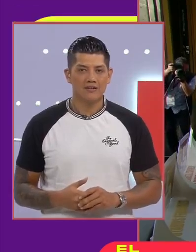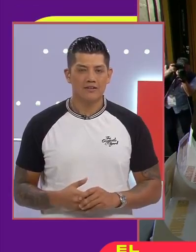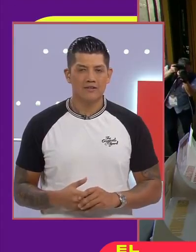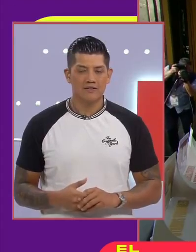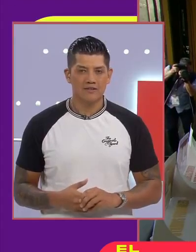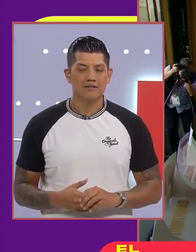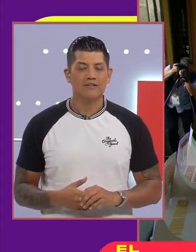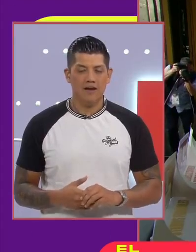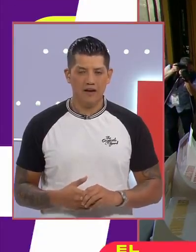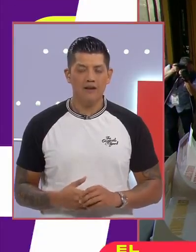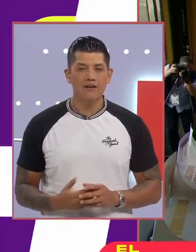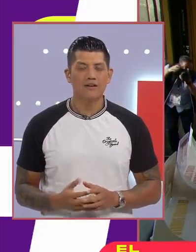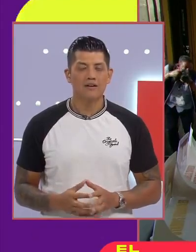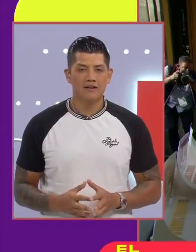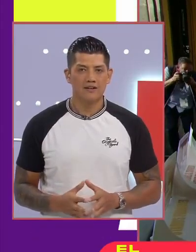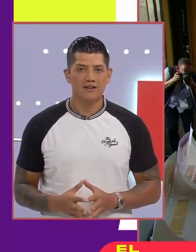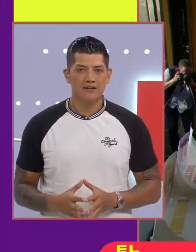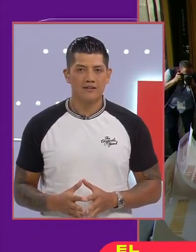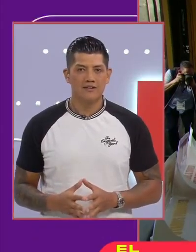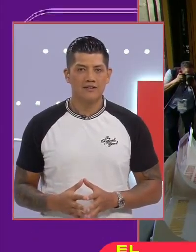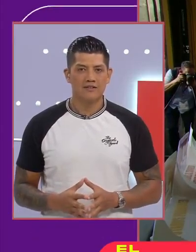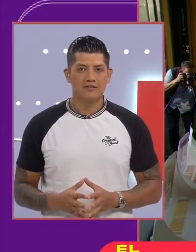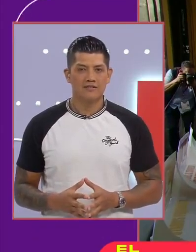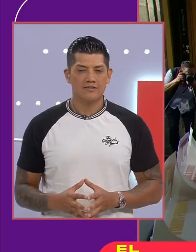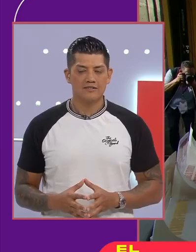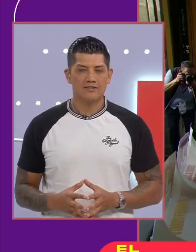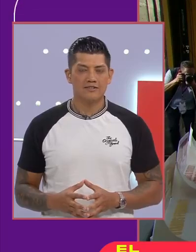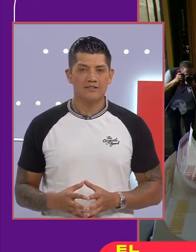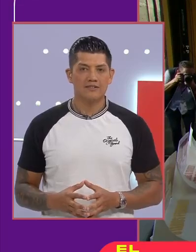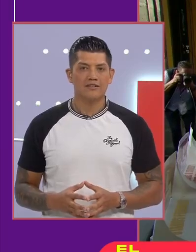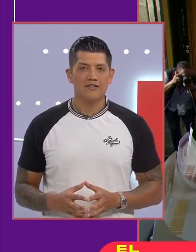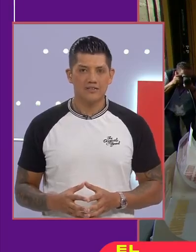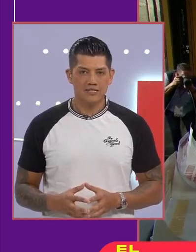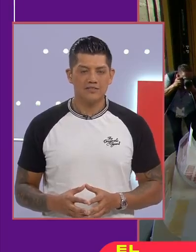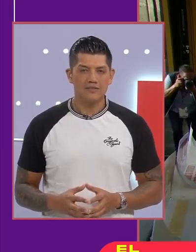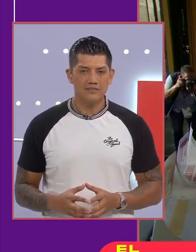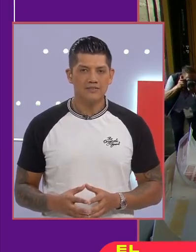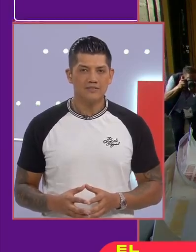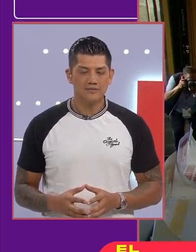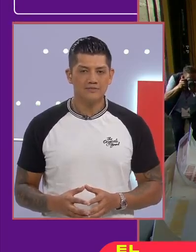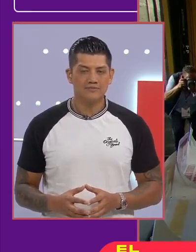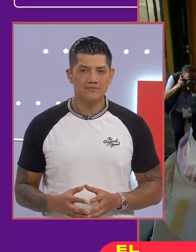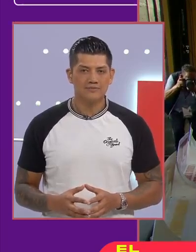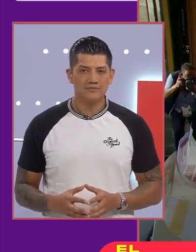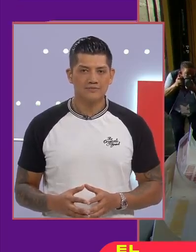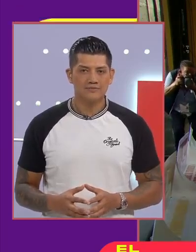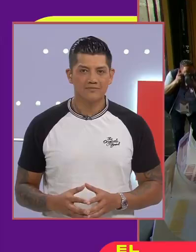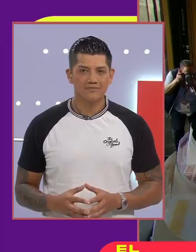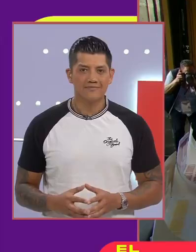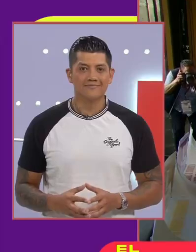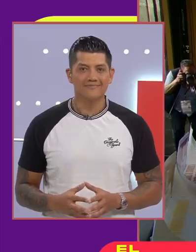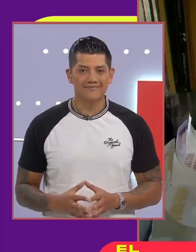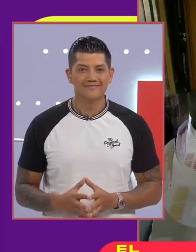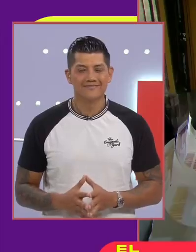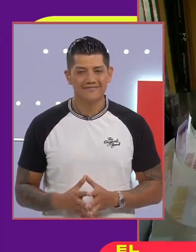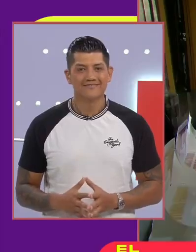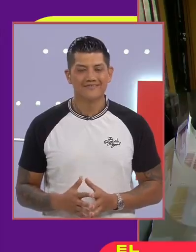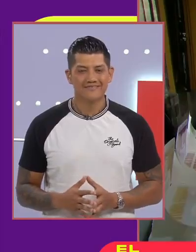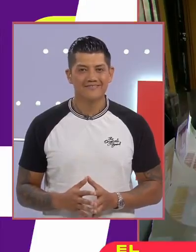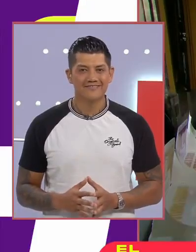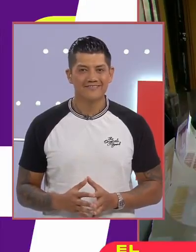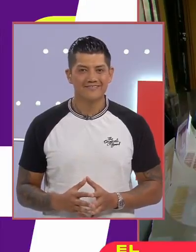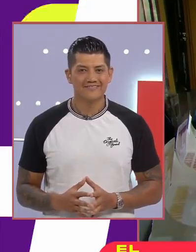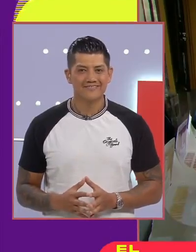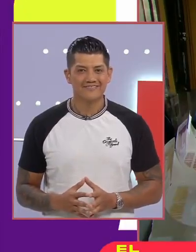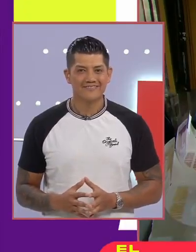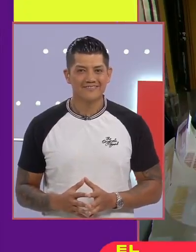a enviar otro correo, pero en el fondo es una actualización de listas con datos. No, a nadie le van a quitar su derecho a votación y